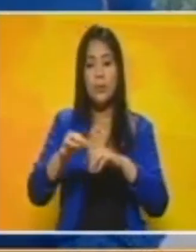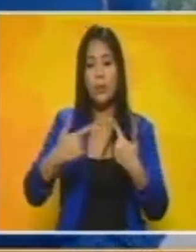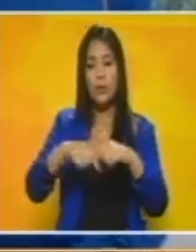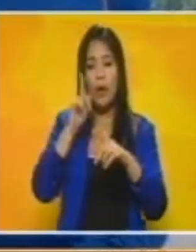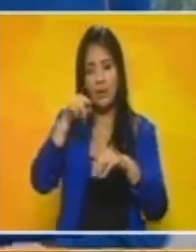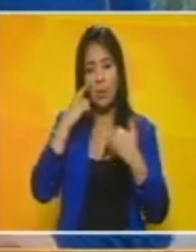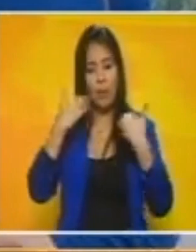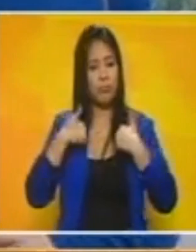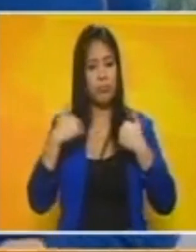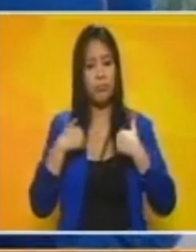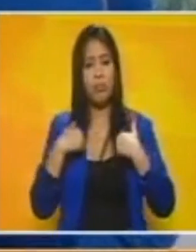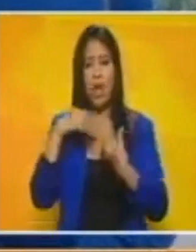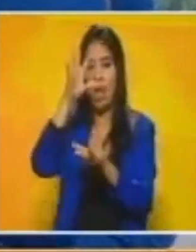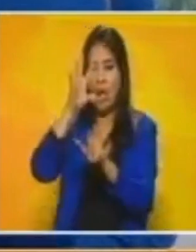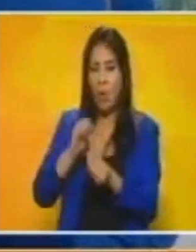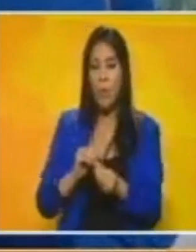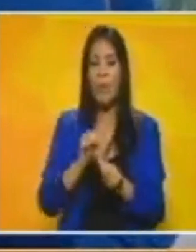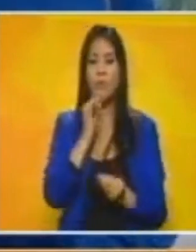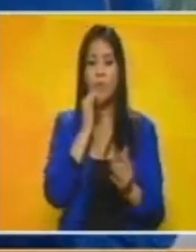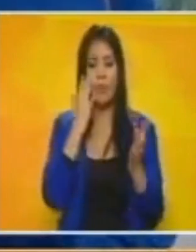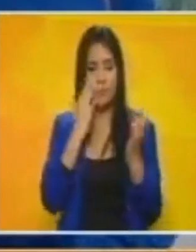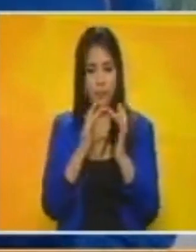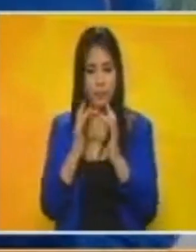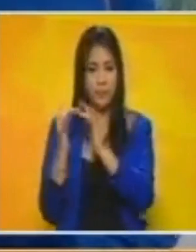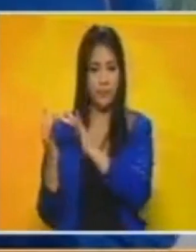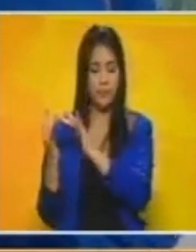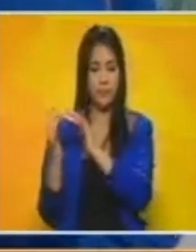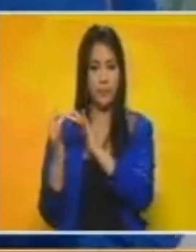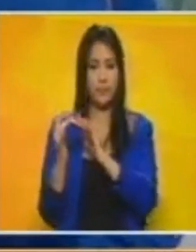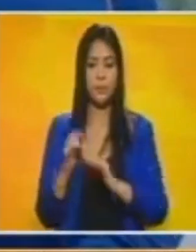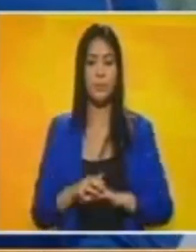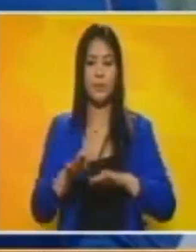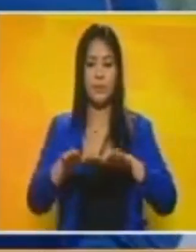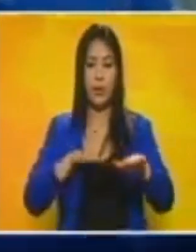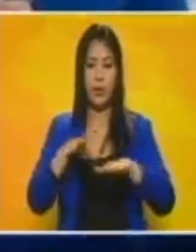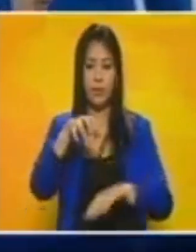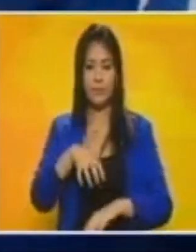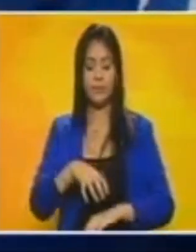Con esta información nosotros vamos a devolver el pase a los estudios desde el estado Cojedes.